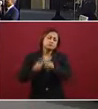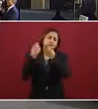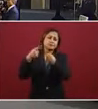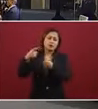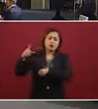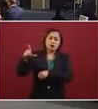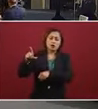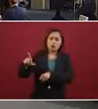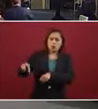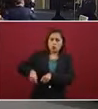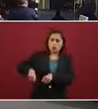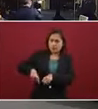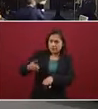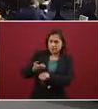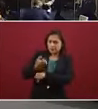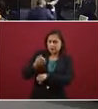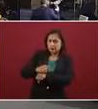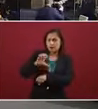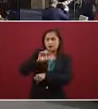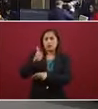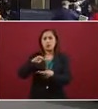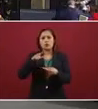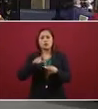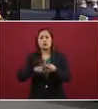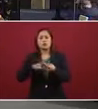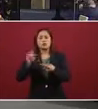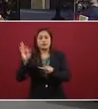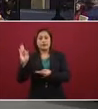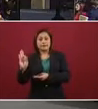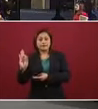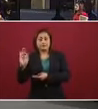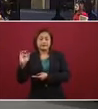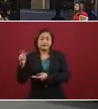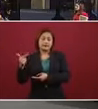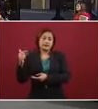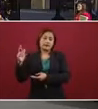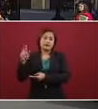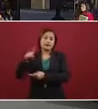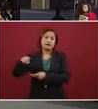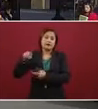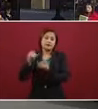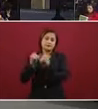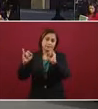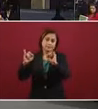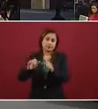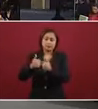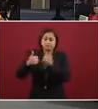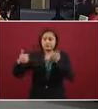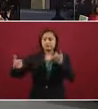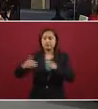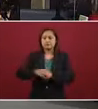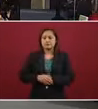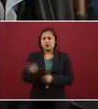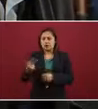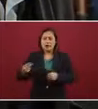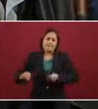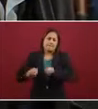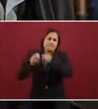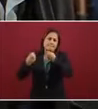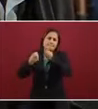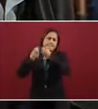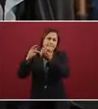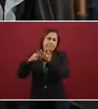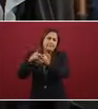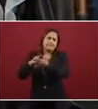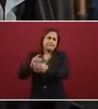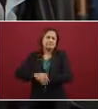Fiscalía Independiente. Ya son varios desencuentros los que ha habido en este estado. ¿El gobierno federal puede hacer algo y